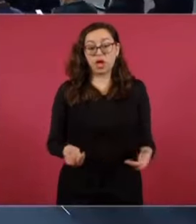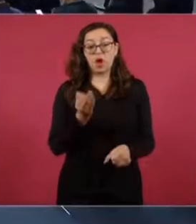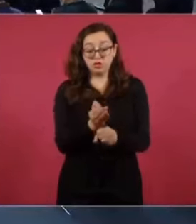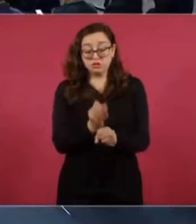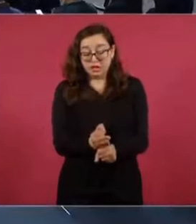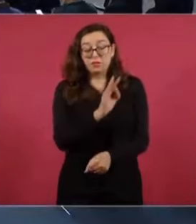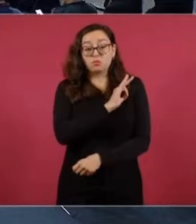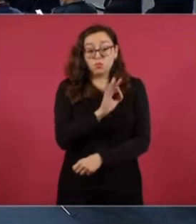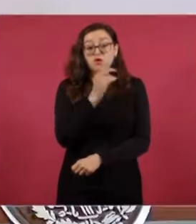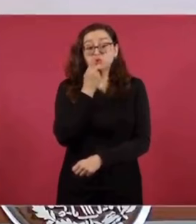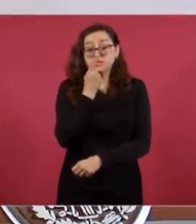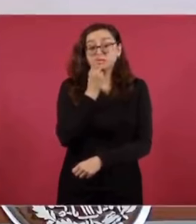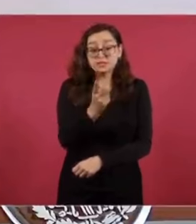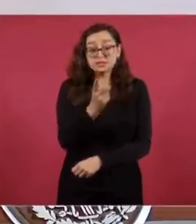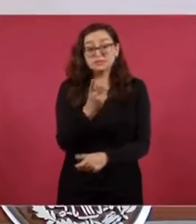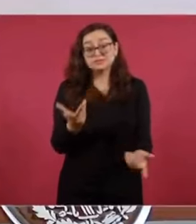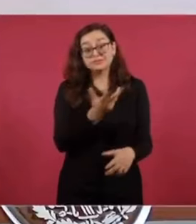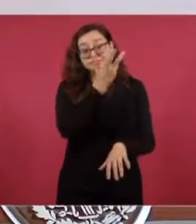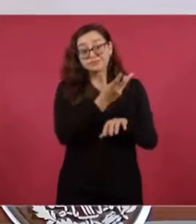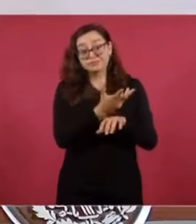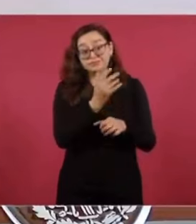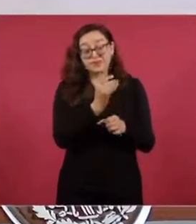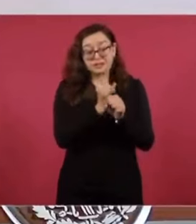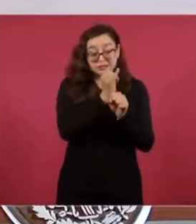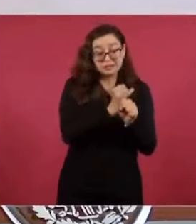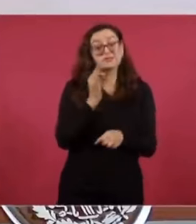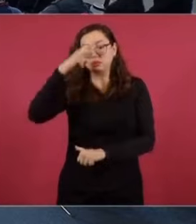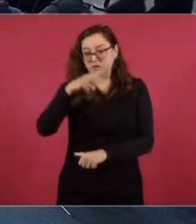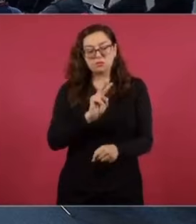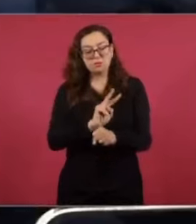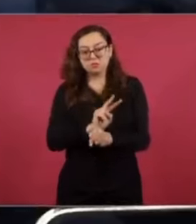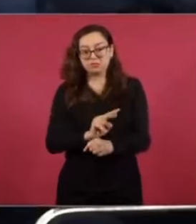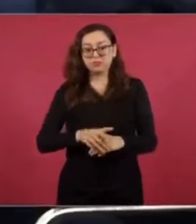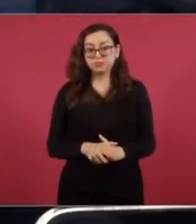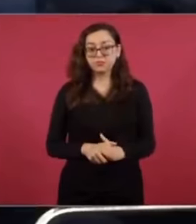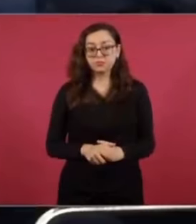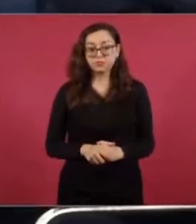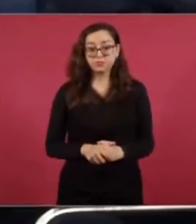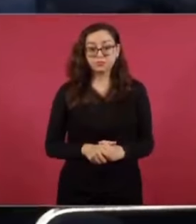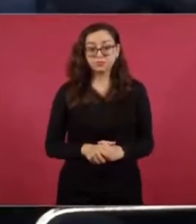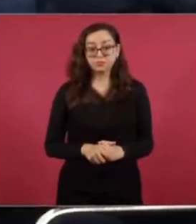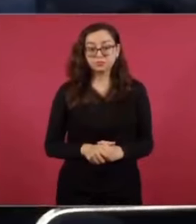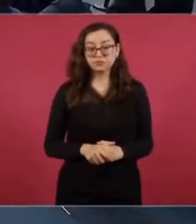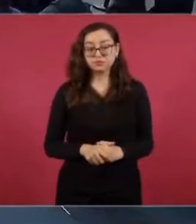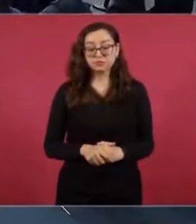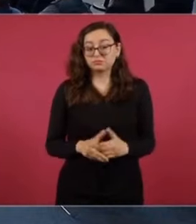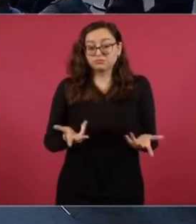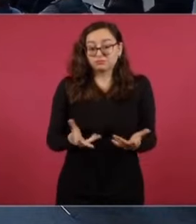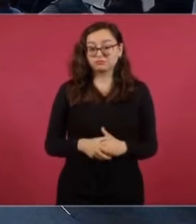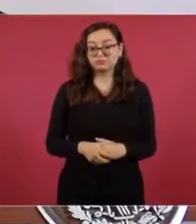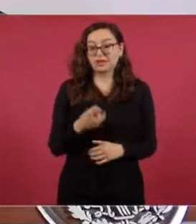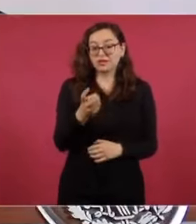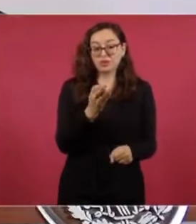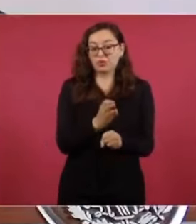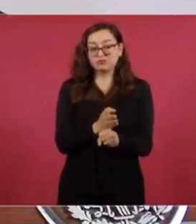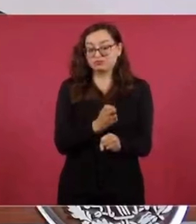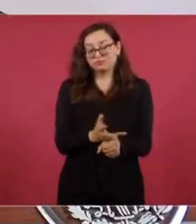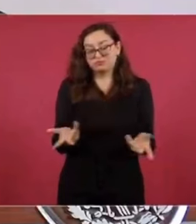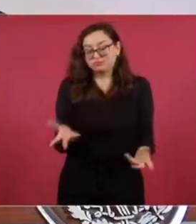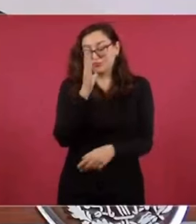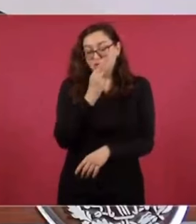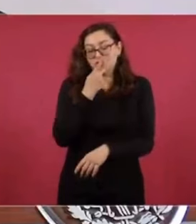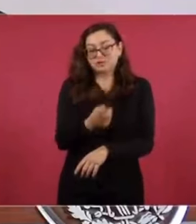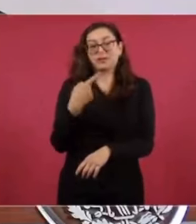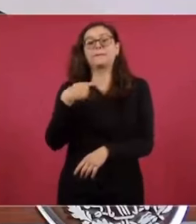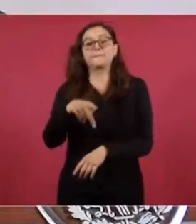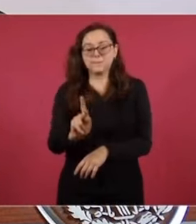en este momento es que la investigación la está llevando la Fiscalía General de la República en México. El mapa criminal del cártel de Sinaloa. Digo, en este momento no tengo el mapa criminal, pero lo que sí